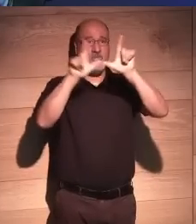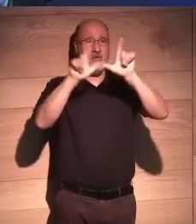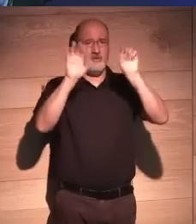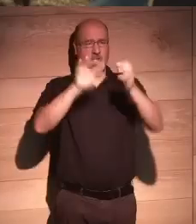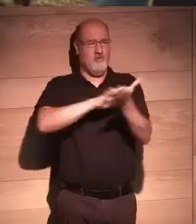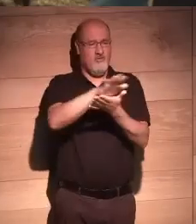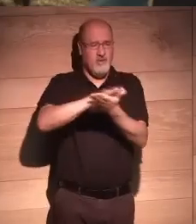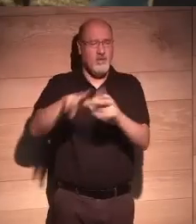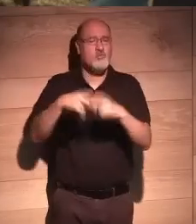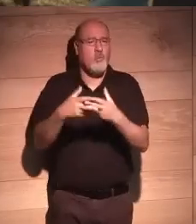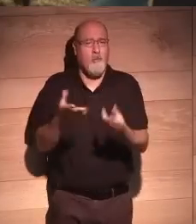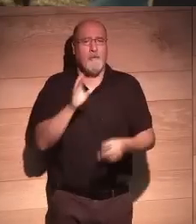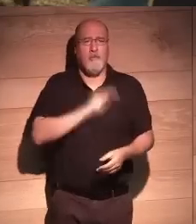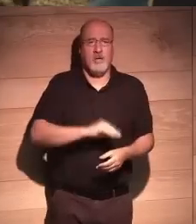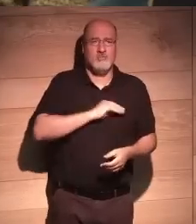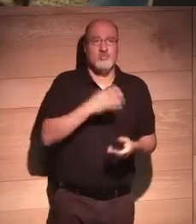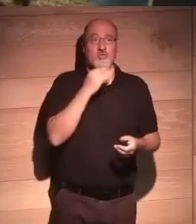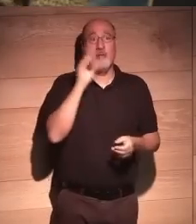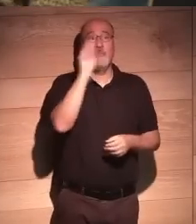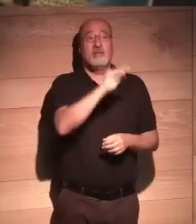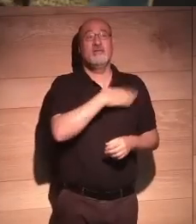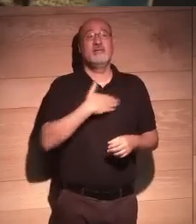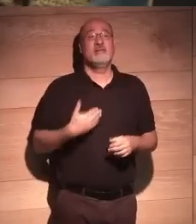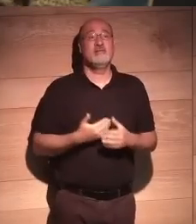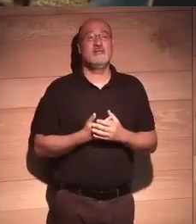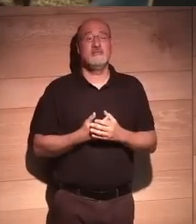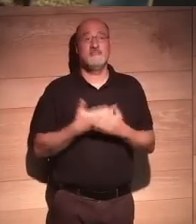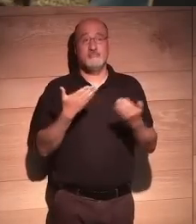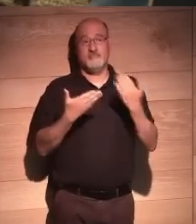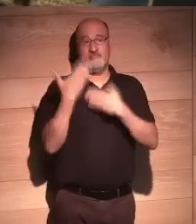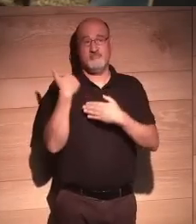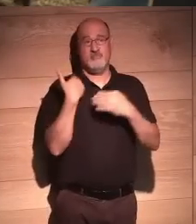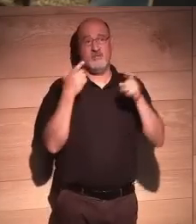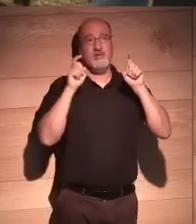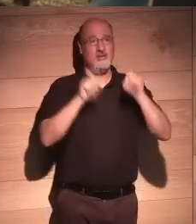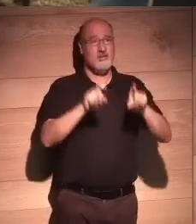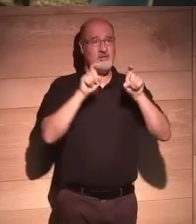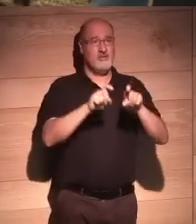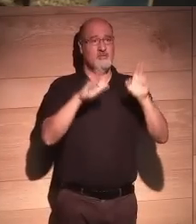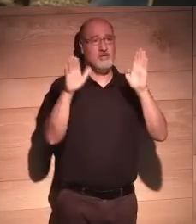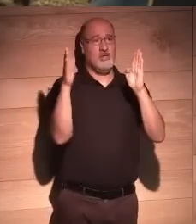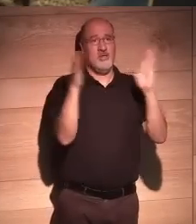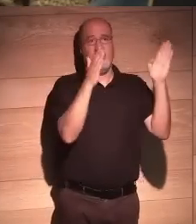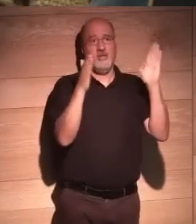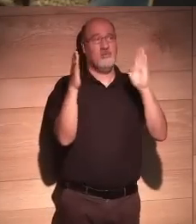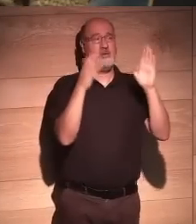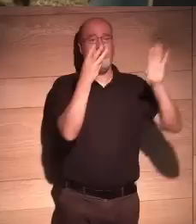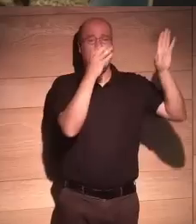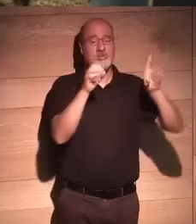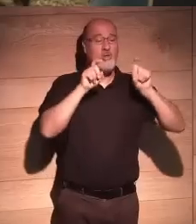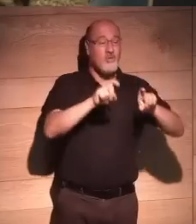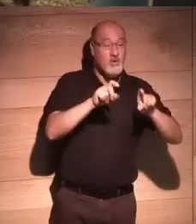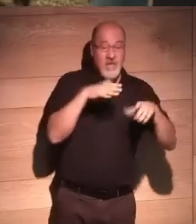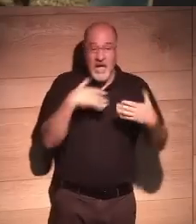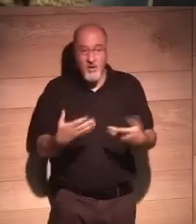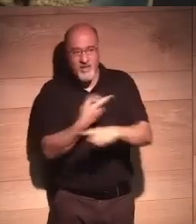mucha influencia en la sociedad. Entonces yo quería preguntar si se educaba de la misma manera en la década de los 80 que ahora